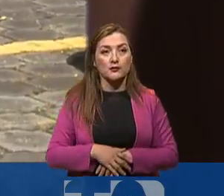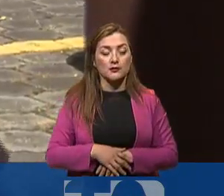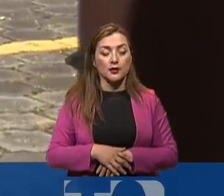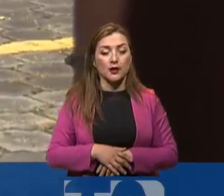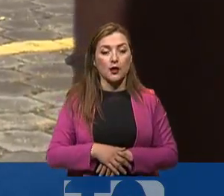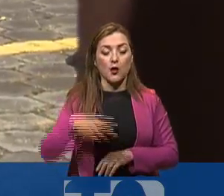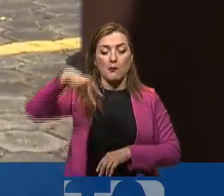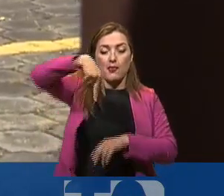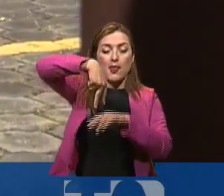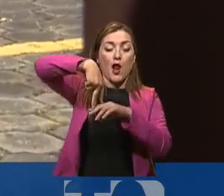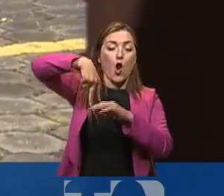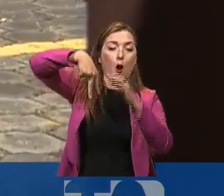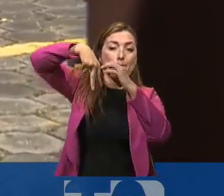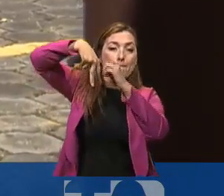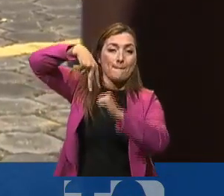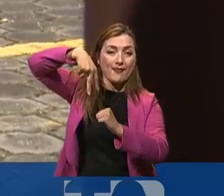y